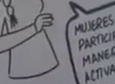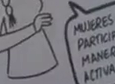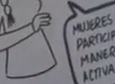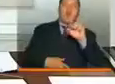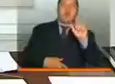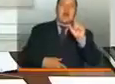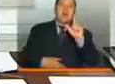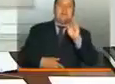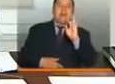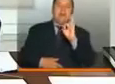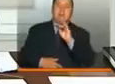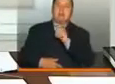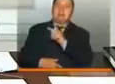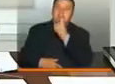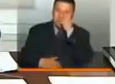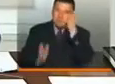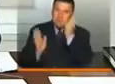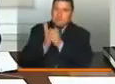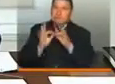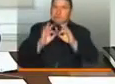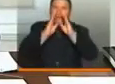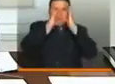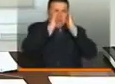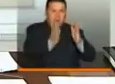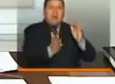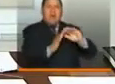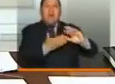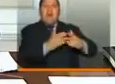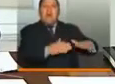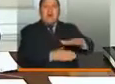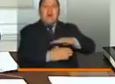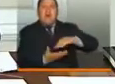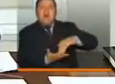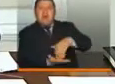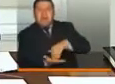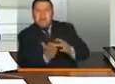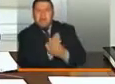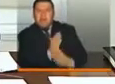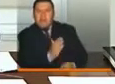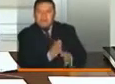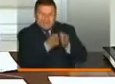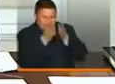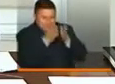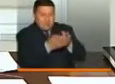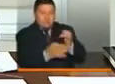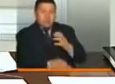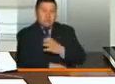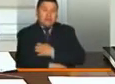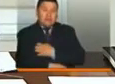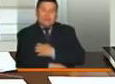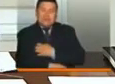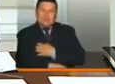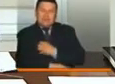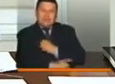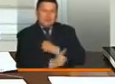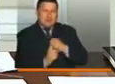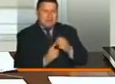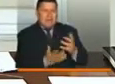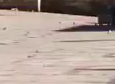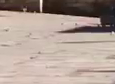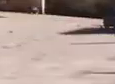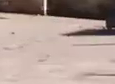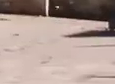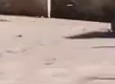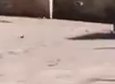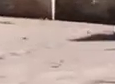Esto marca un hito en atención a la población más vulnerable y es realmente un récord en materia de presupuesto social en nuestro